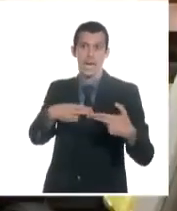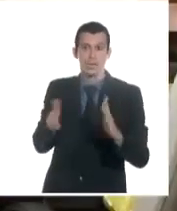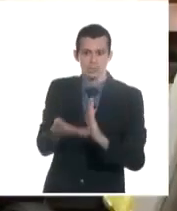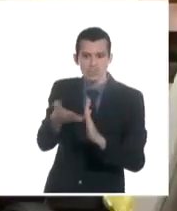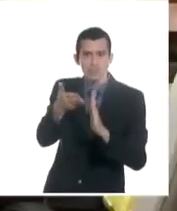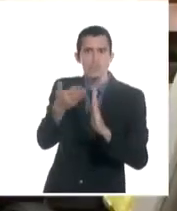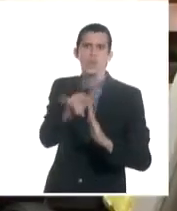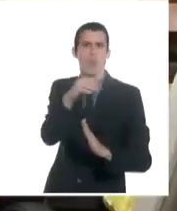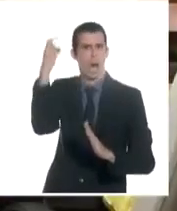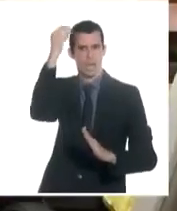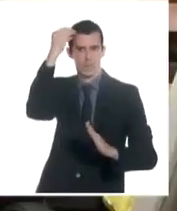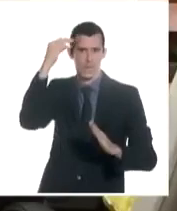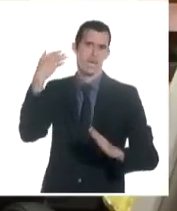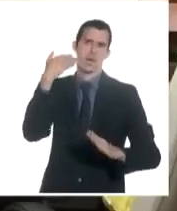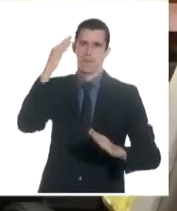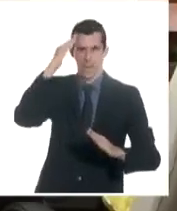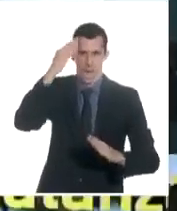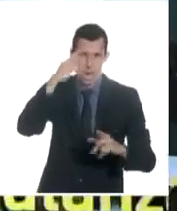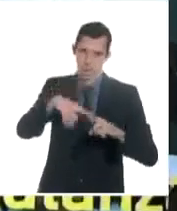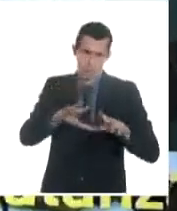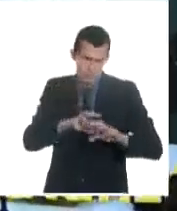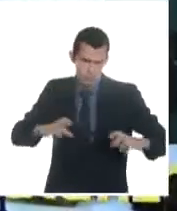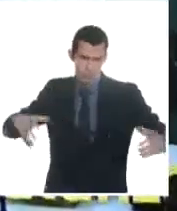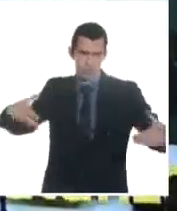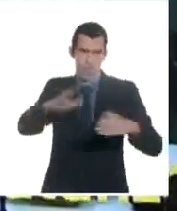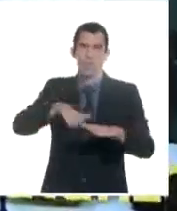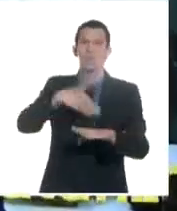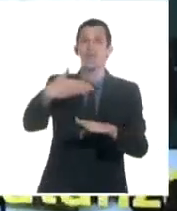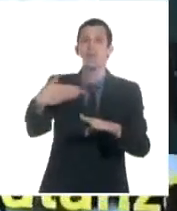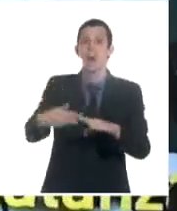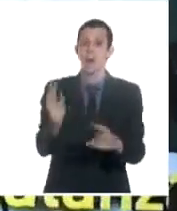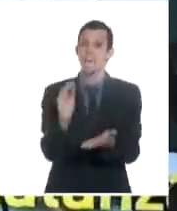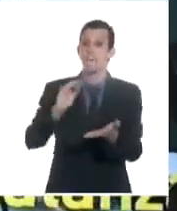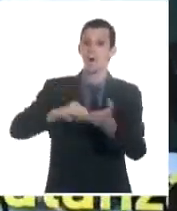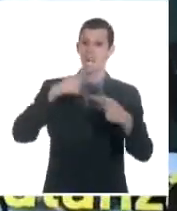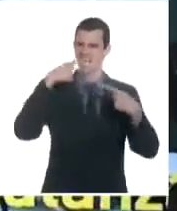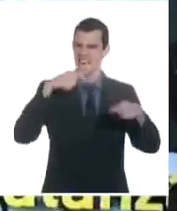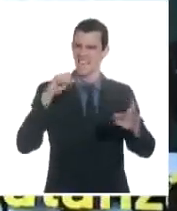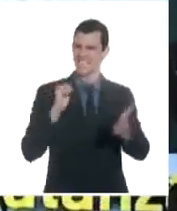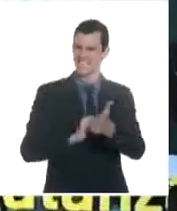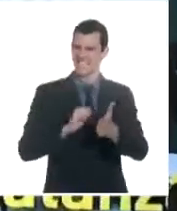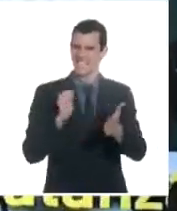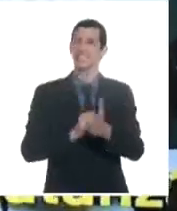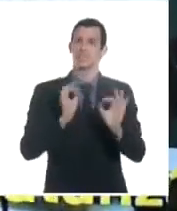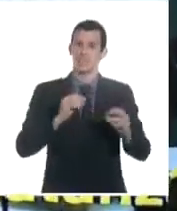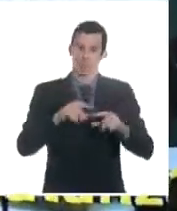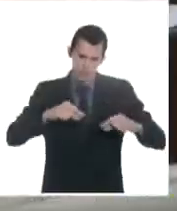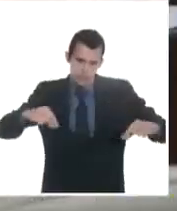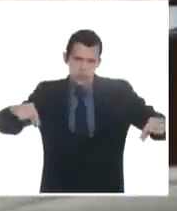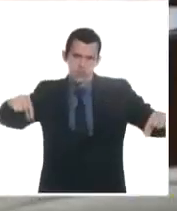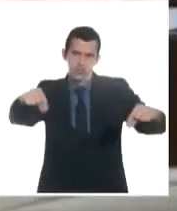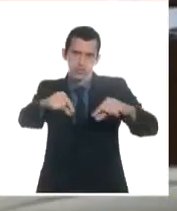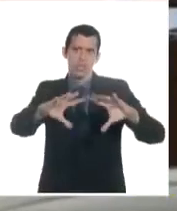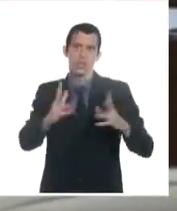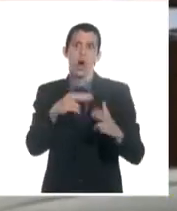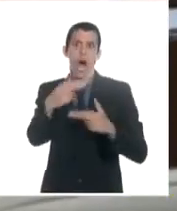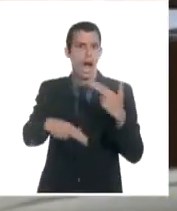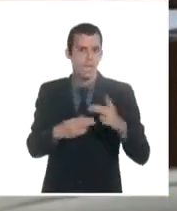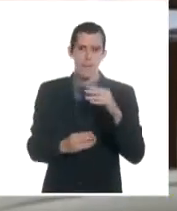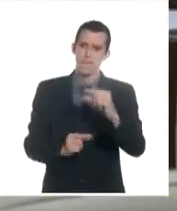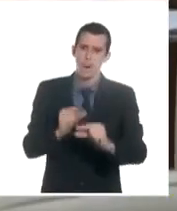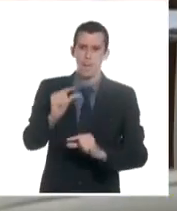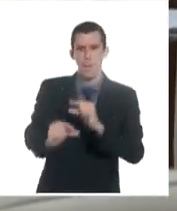Sobre la recuperación en la base de supertanqueros, también se informó desde Matanzas acerca de los proyectos de reubicación de viviendas cercanas, así como